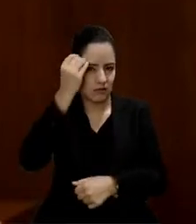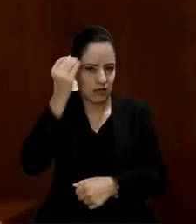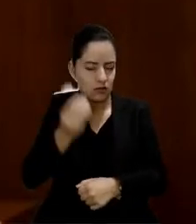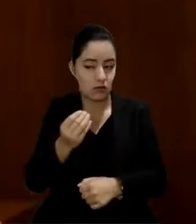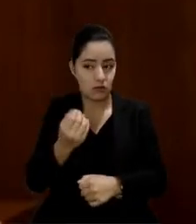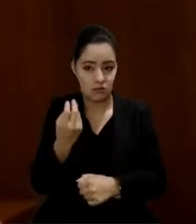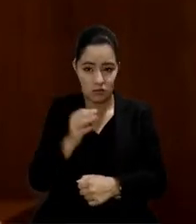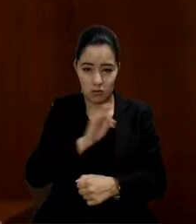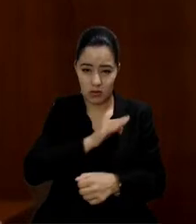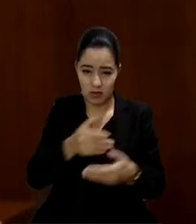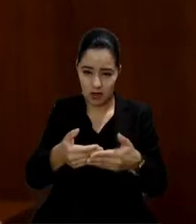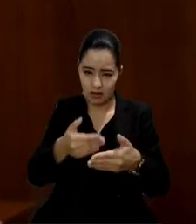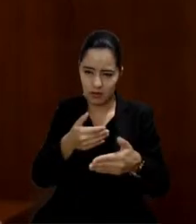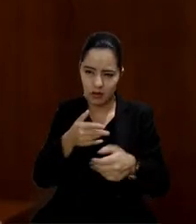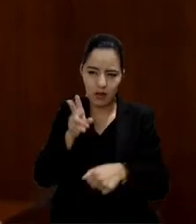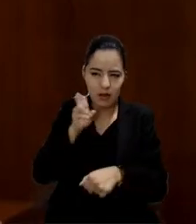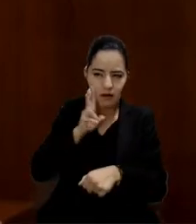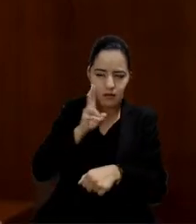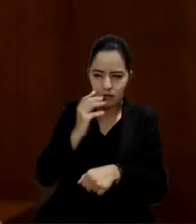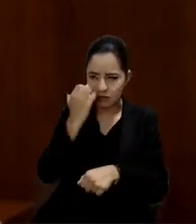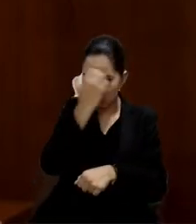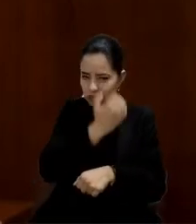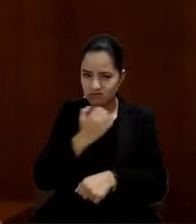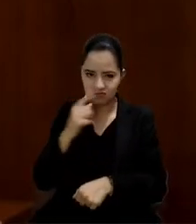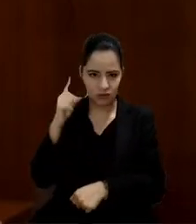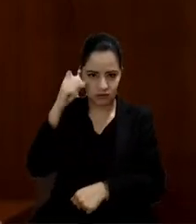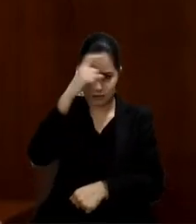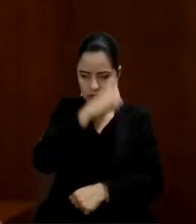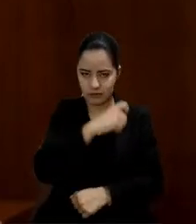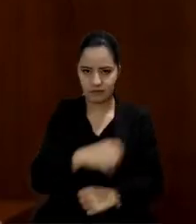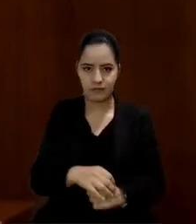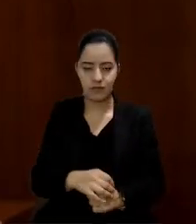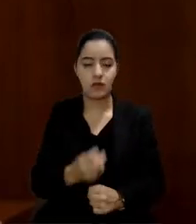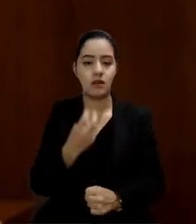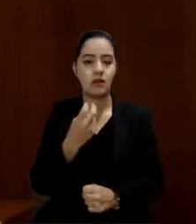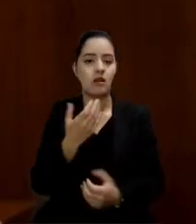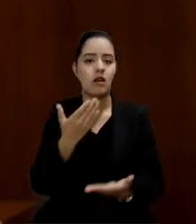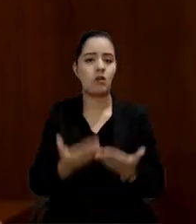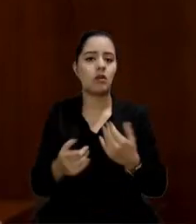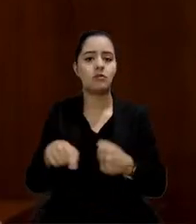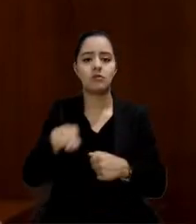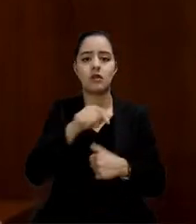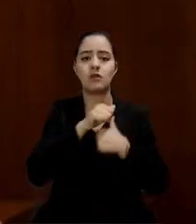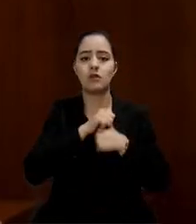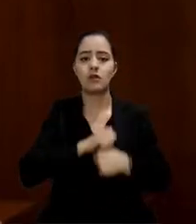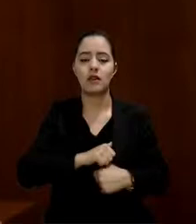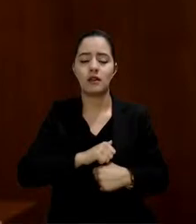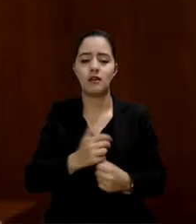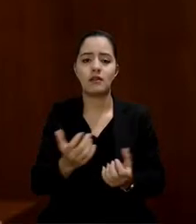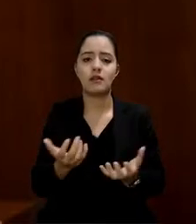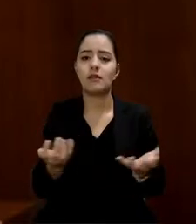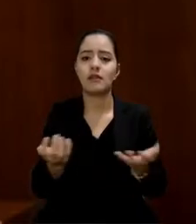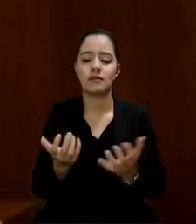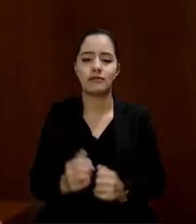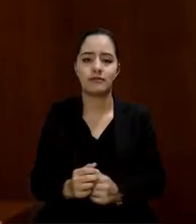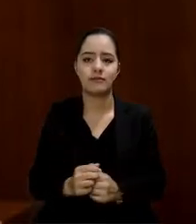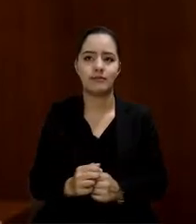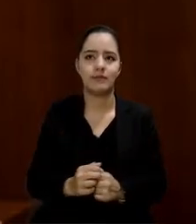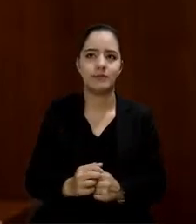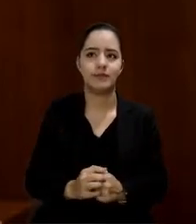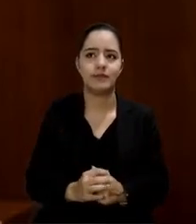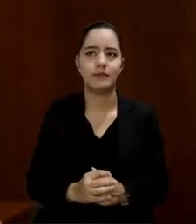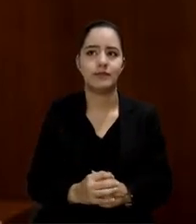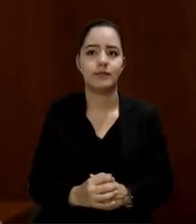lo que debemos replantearnos la forma en la que responderemos como autoridades a este tipo de fenómenos. El cambio climático es